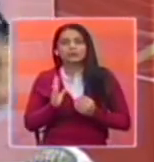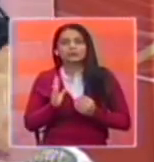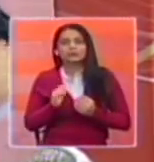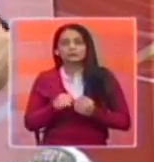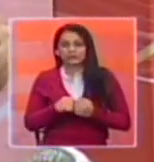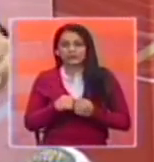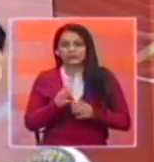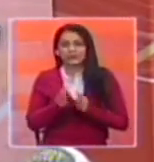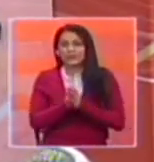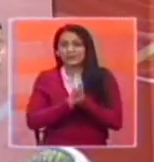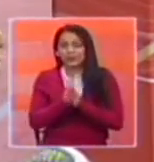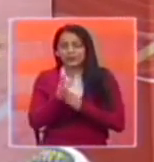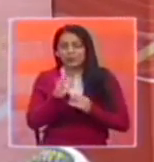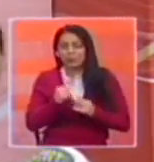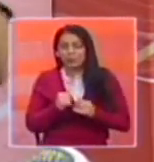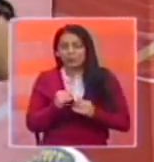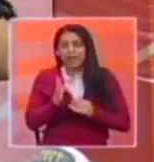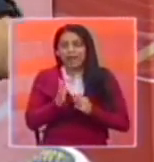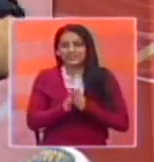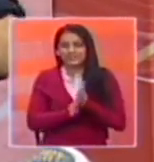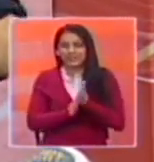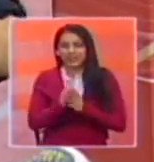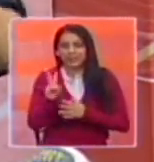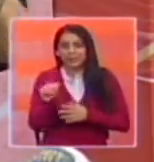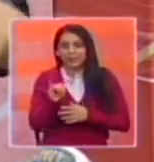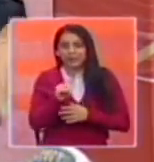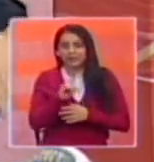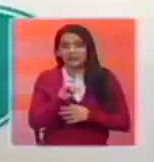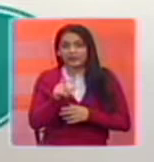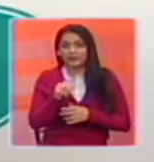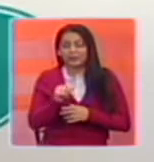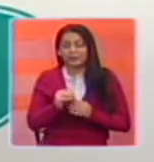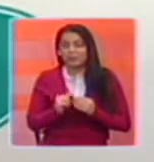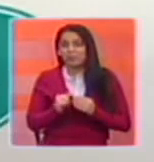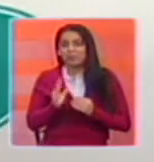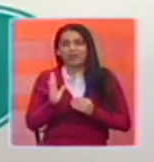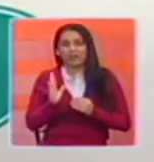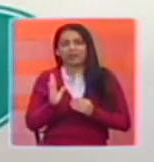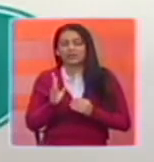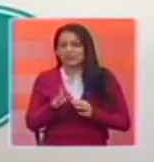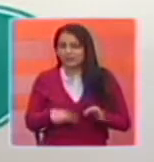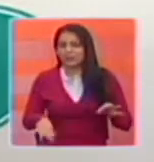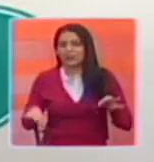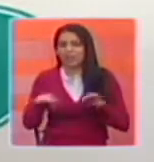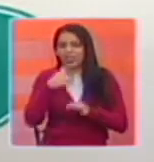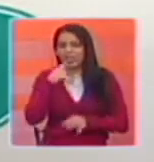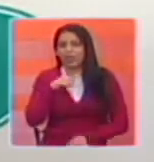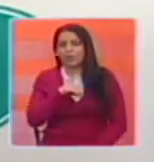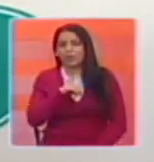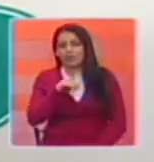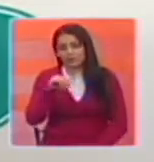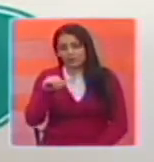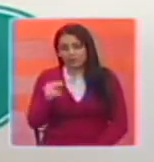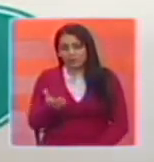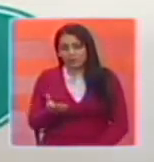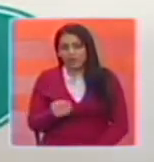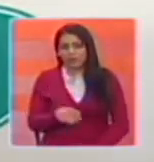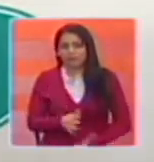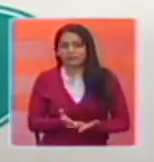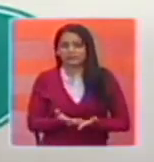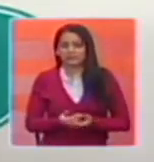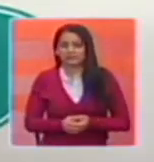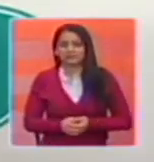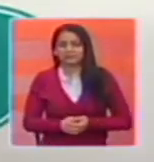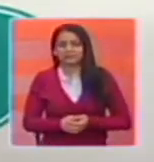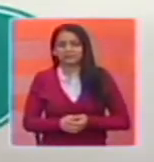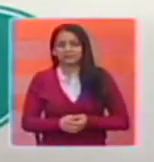chocolate. Si es vainilla, más vainilla. Entonces nosotros vamos a poner una piquita de sal. No, obviamente no va a ser, no va a tener